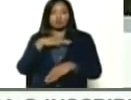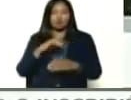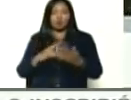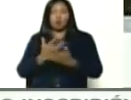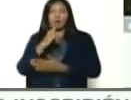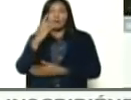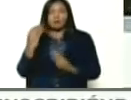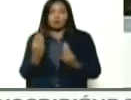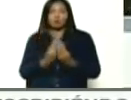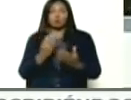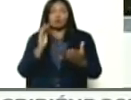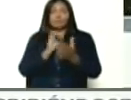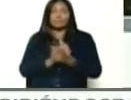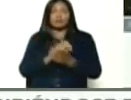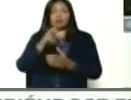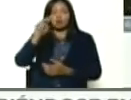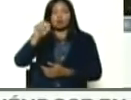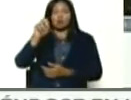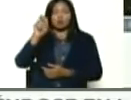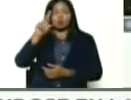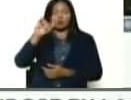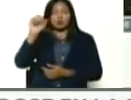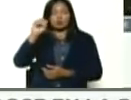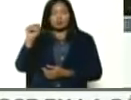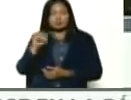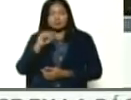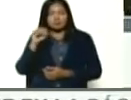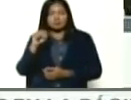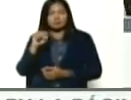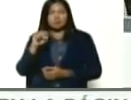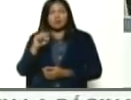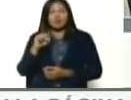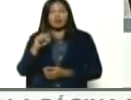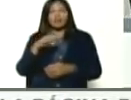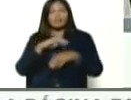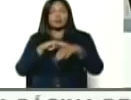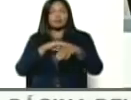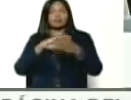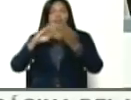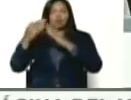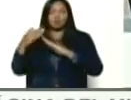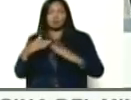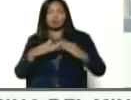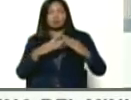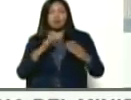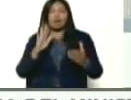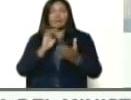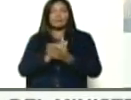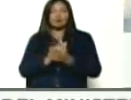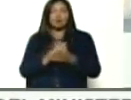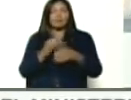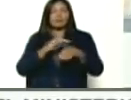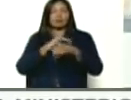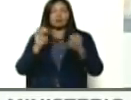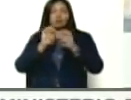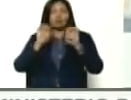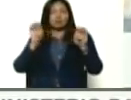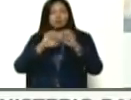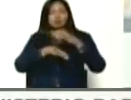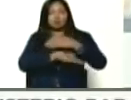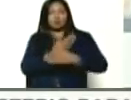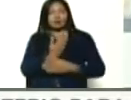con la compañera nori herrera ministra del poder popular para las comunas con el compañero ministro de educación universitaria